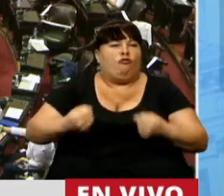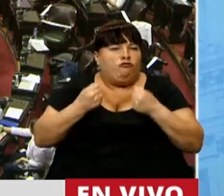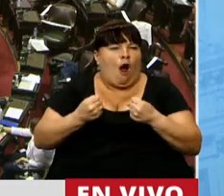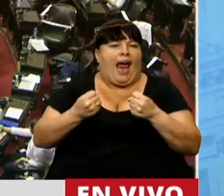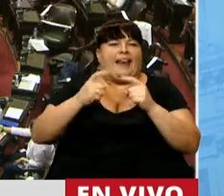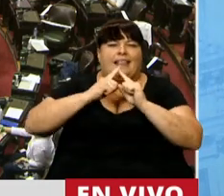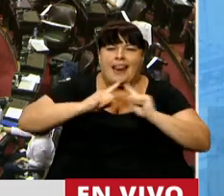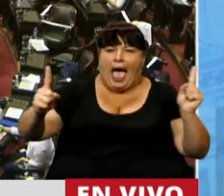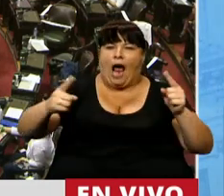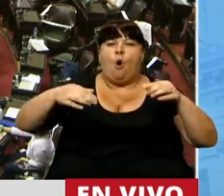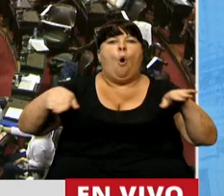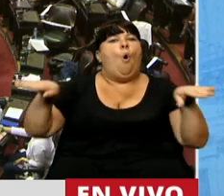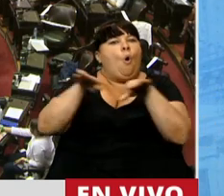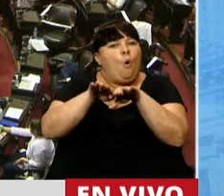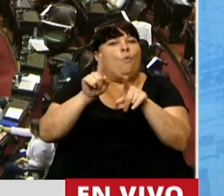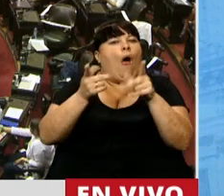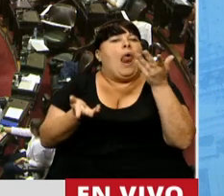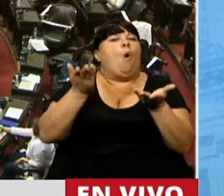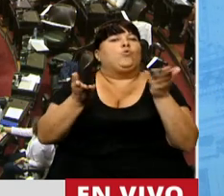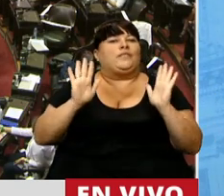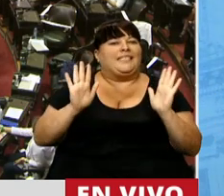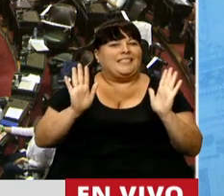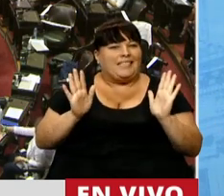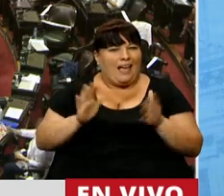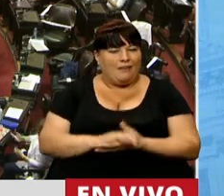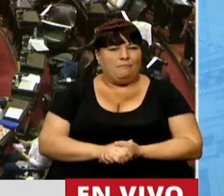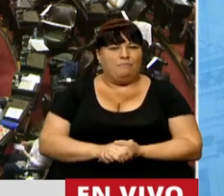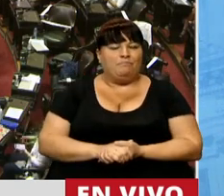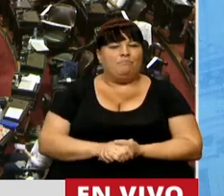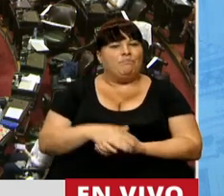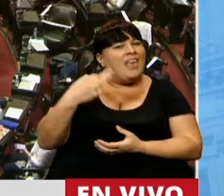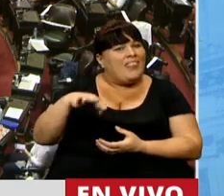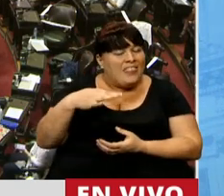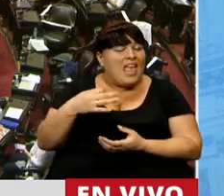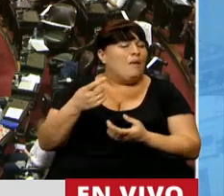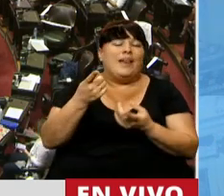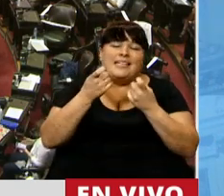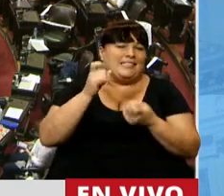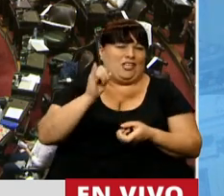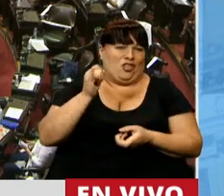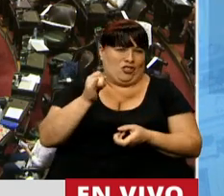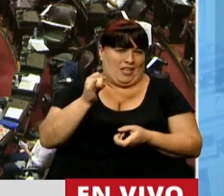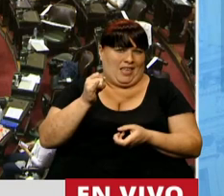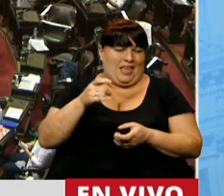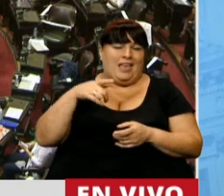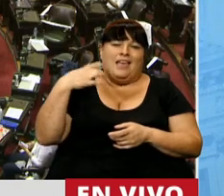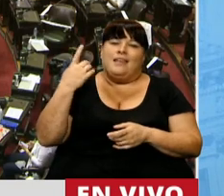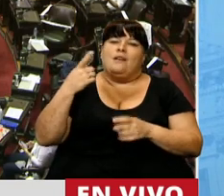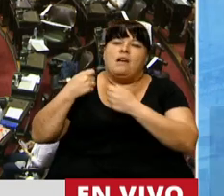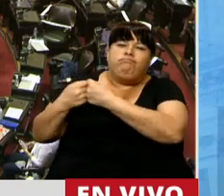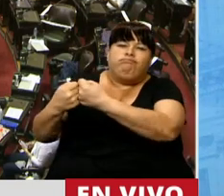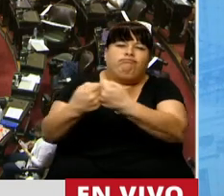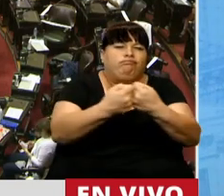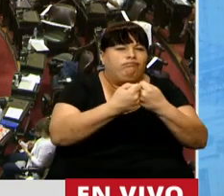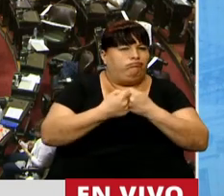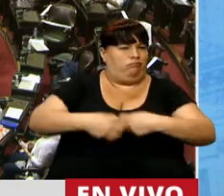sólido, sustentable, justo, con justicia social, que merece y mereció haber tenido la